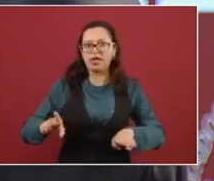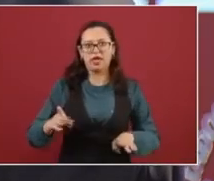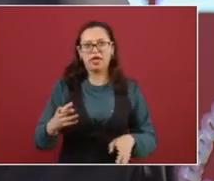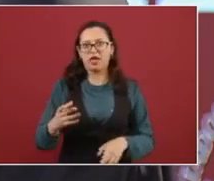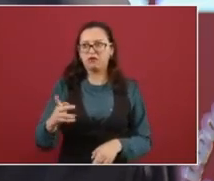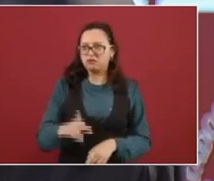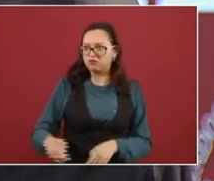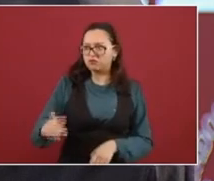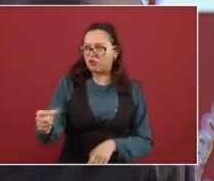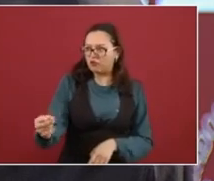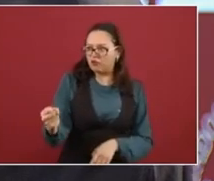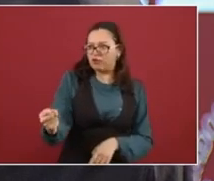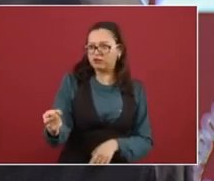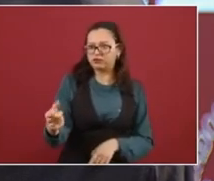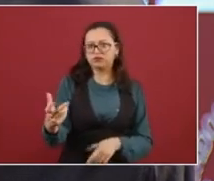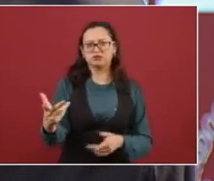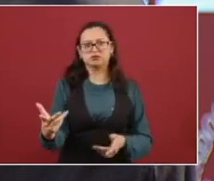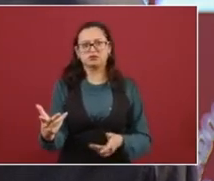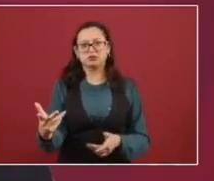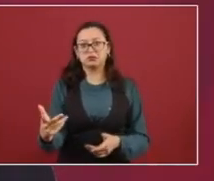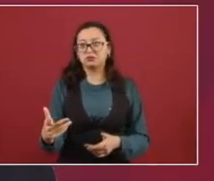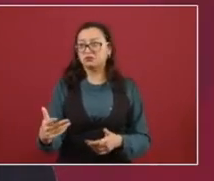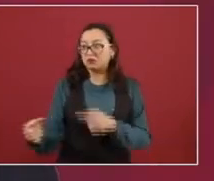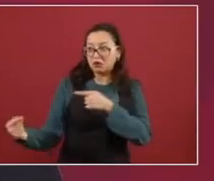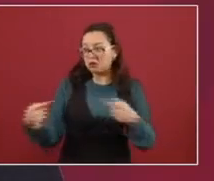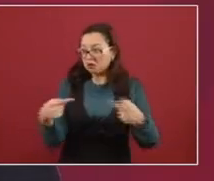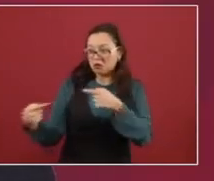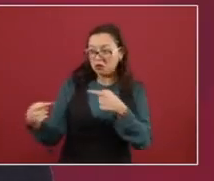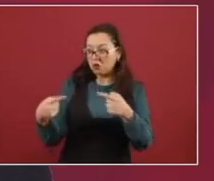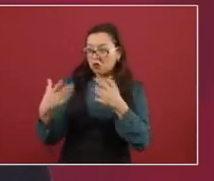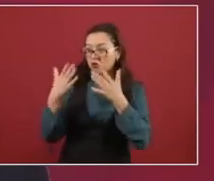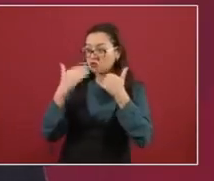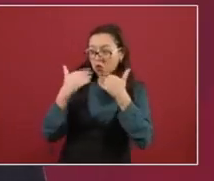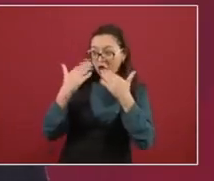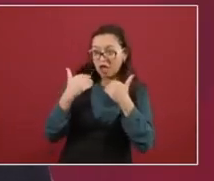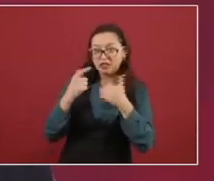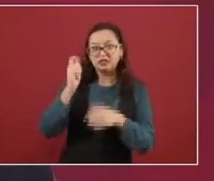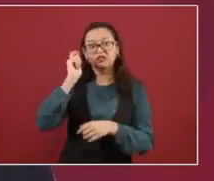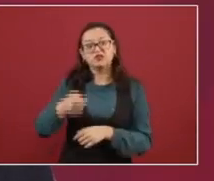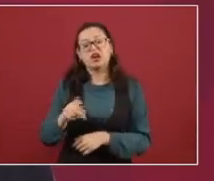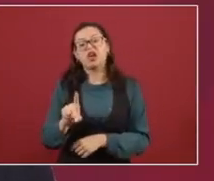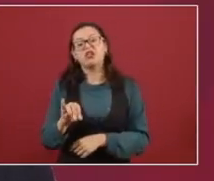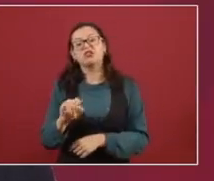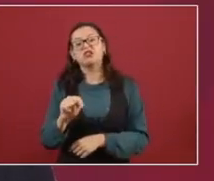Cuando hay una dictadura, no existe oposición.